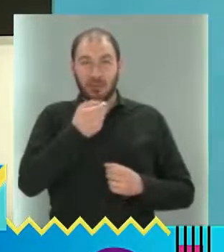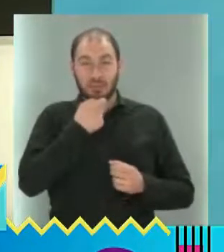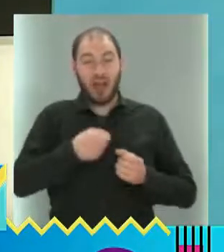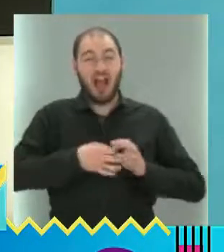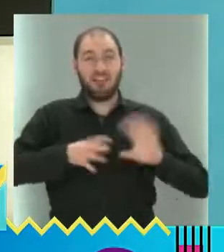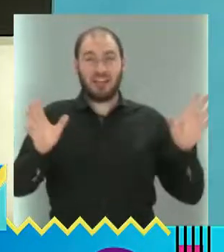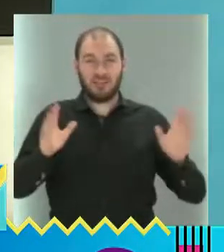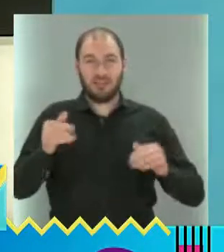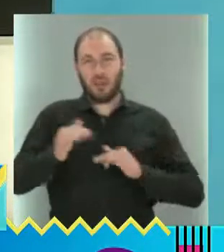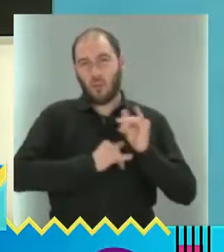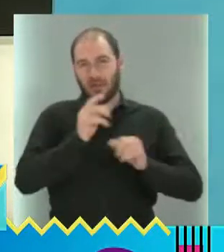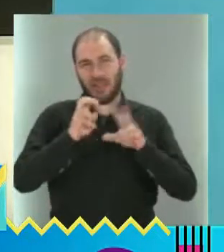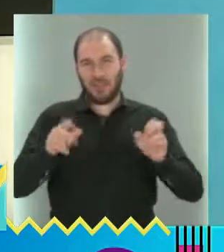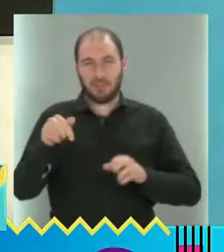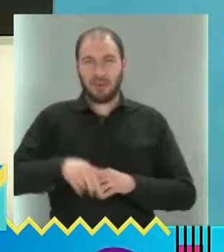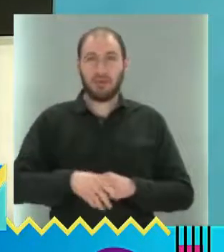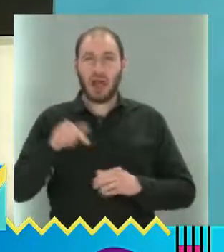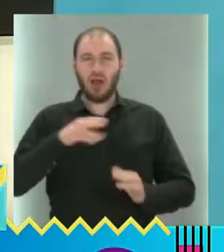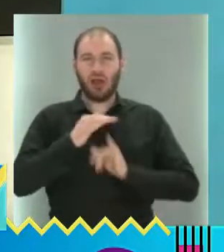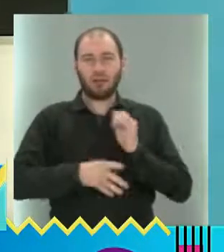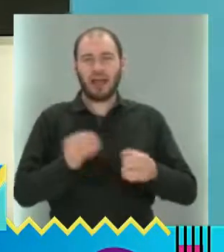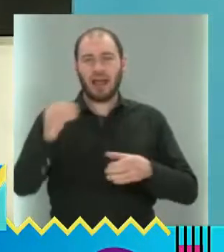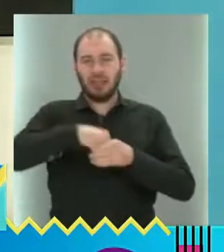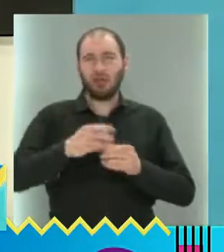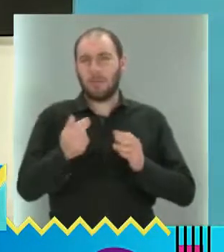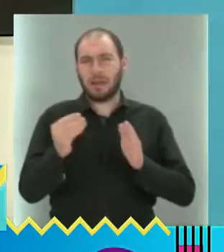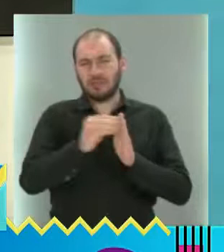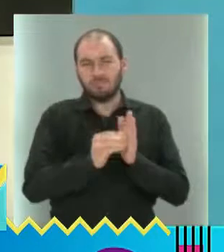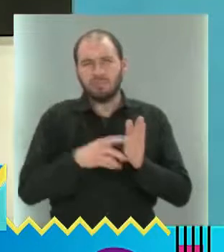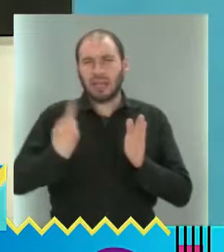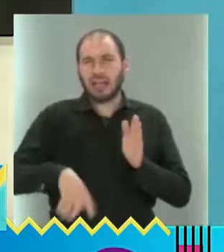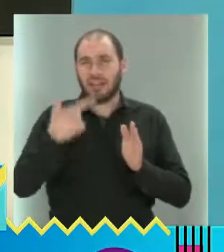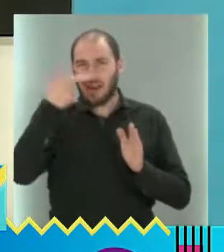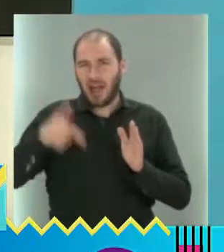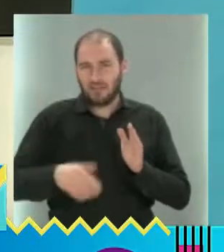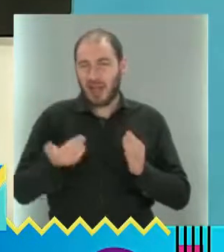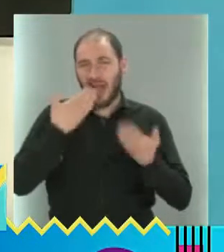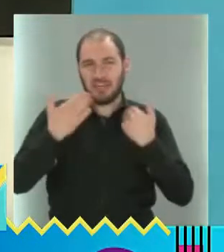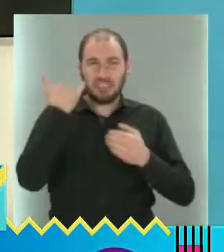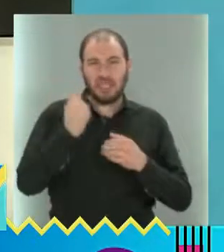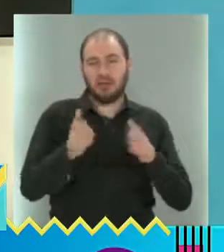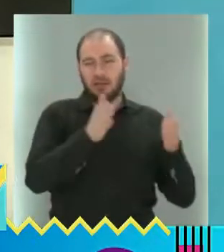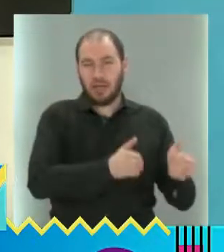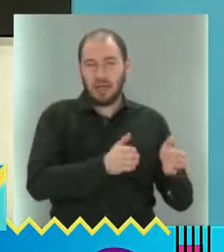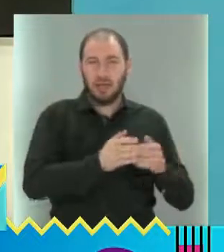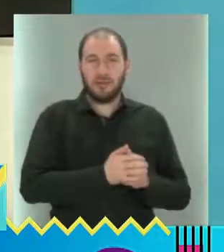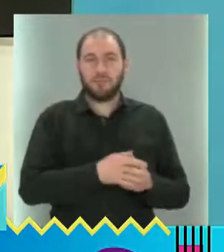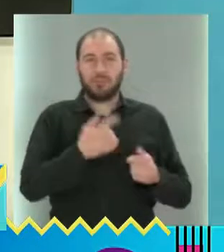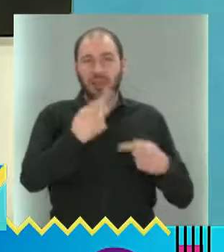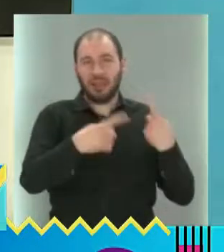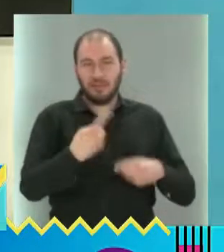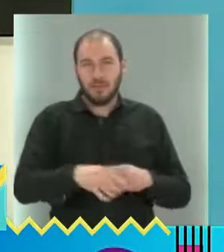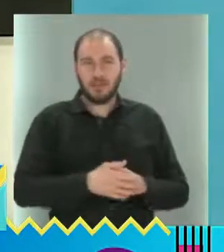abierto, hablábamos de eso. Vamos a hablar de la composición del precio del combustible. Ya hemos hablado de las